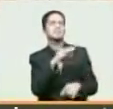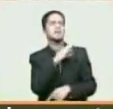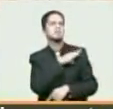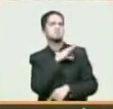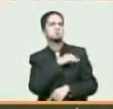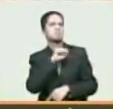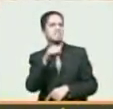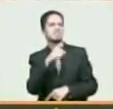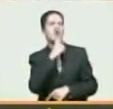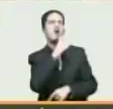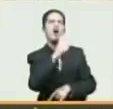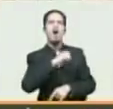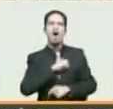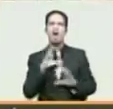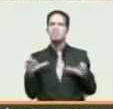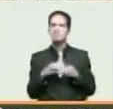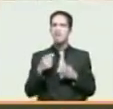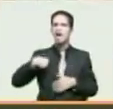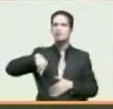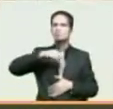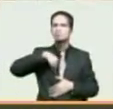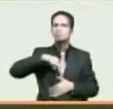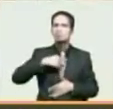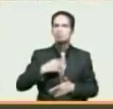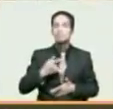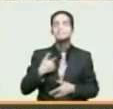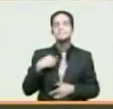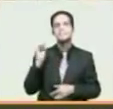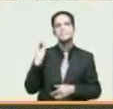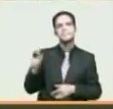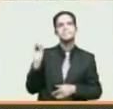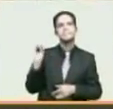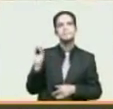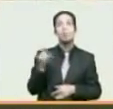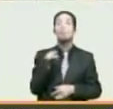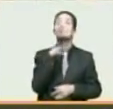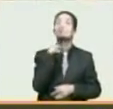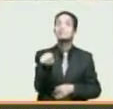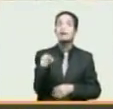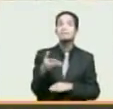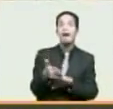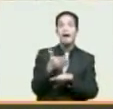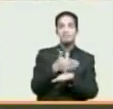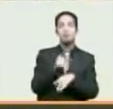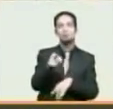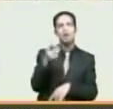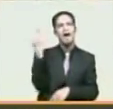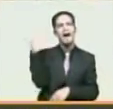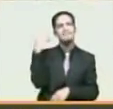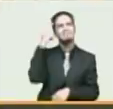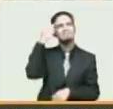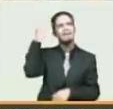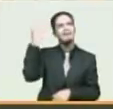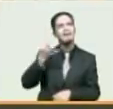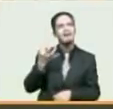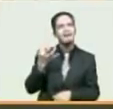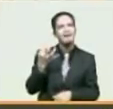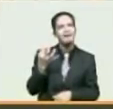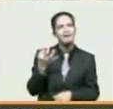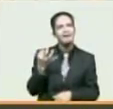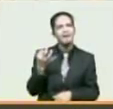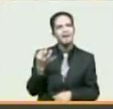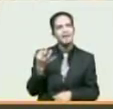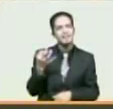nos odian a nosotros. Le voy a decir algo, usted creyó, y se lo